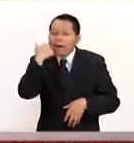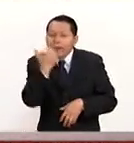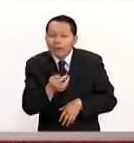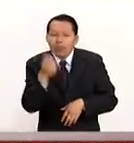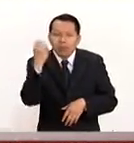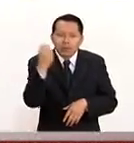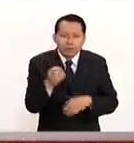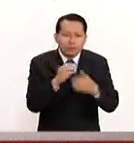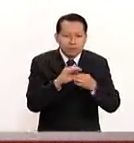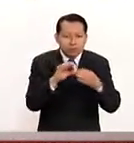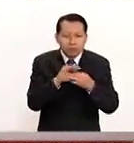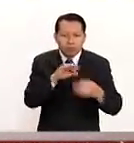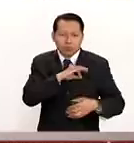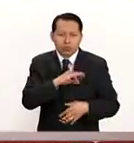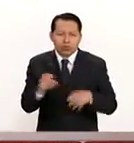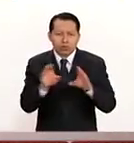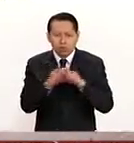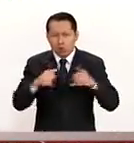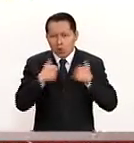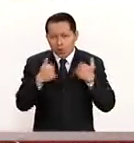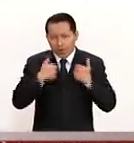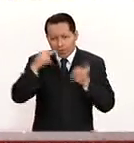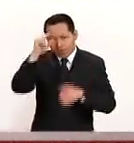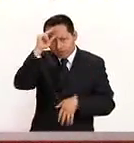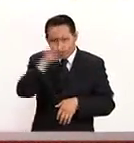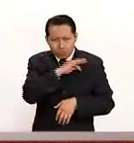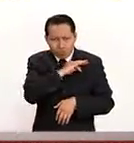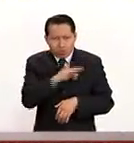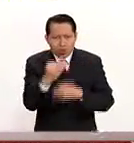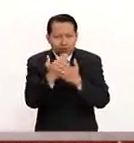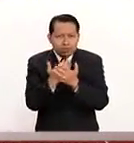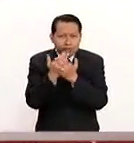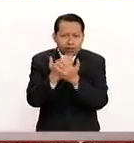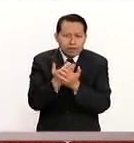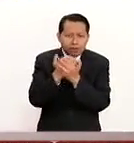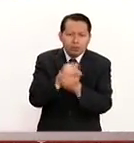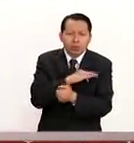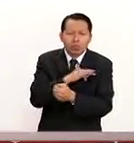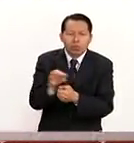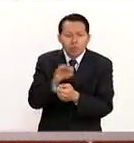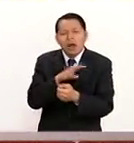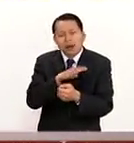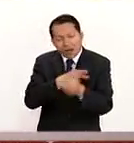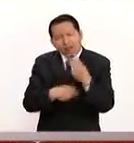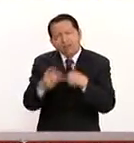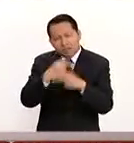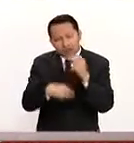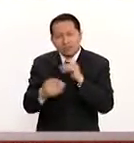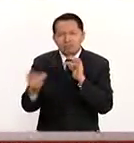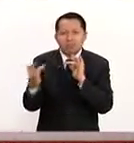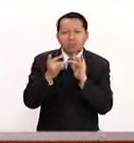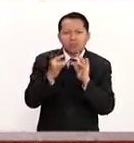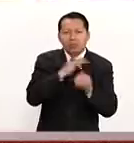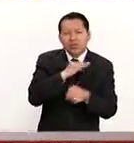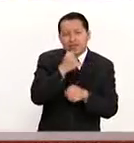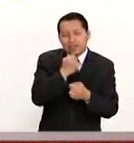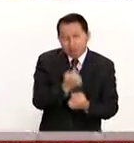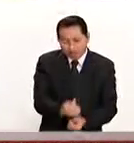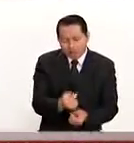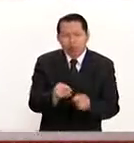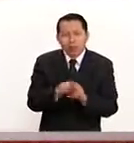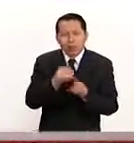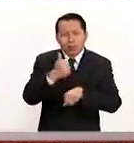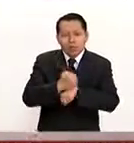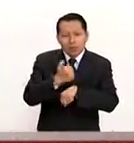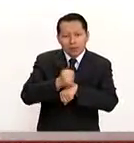eso, que estos chicos que ya tienen el potencial y que están esperando una oportunidad se acerquen con nosotros y desde muy pequeños, desde que están en la